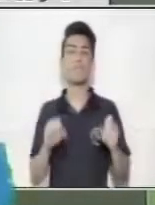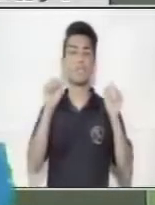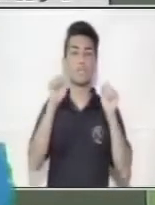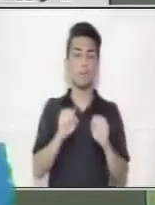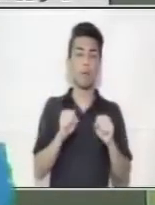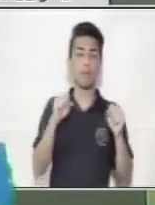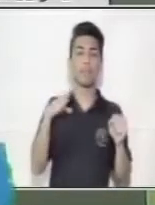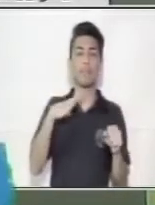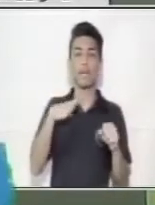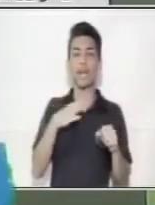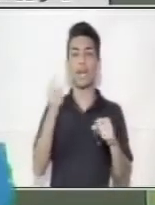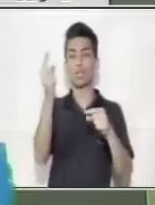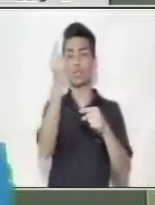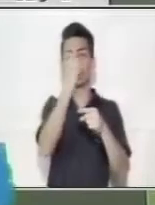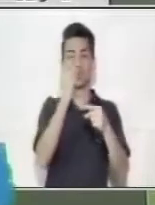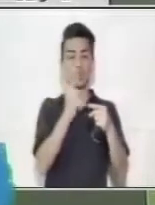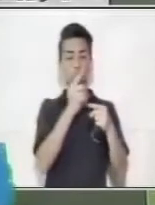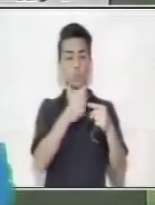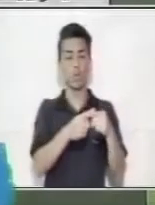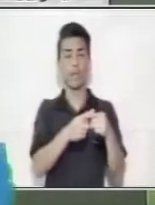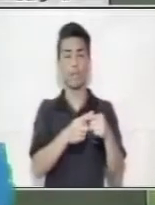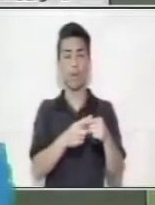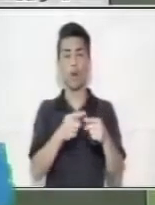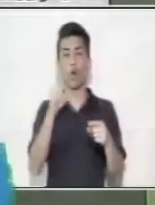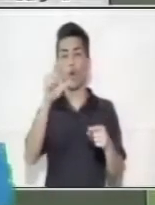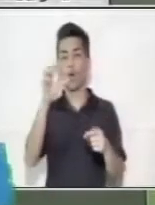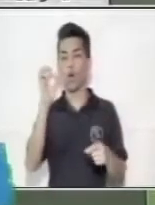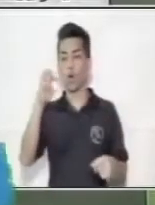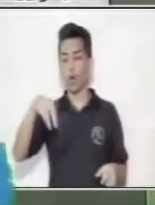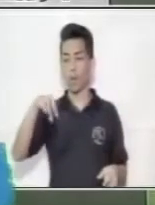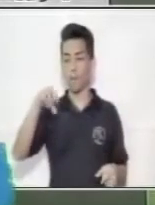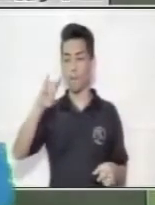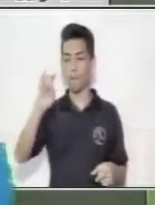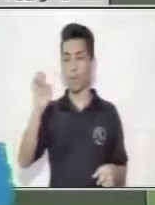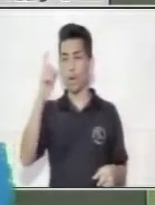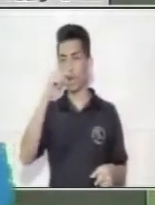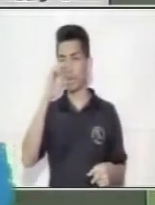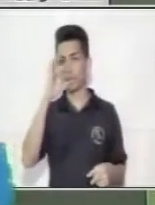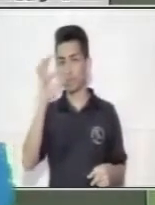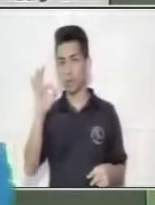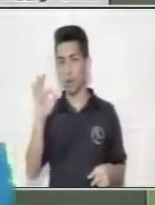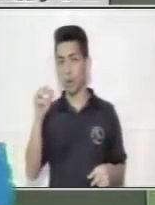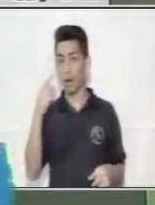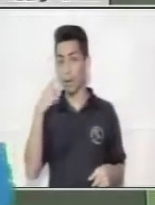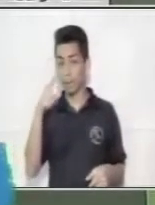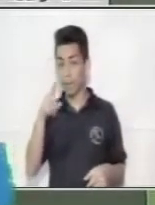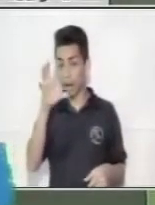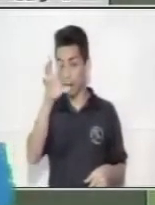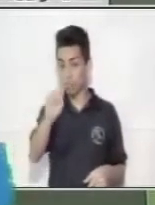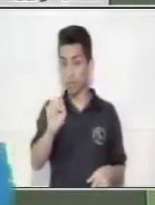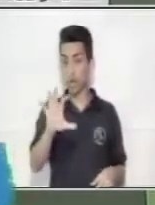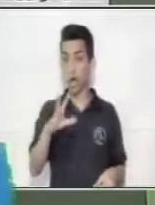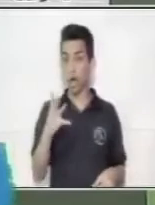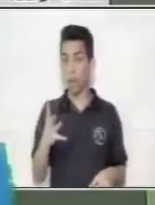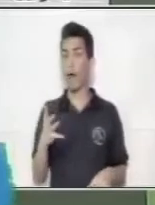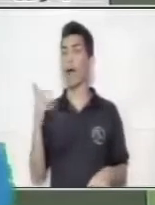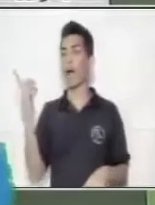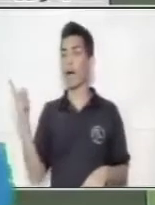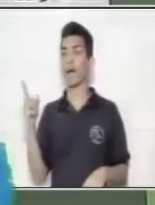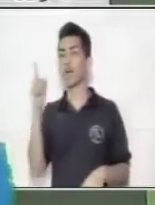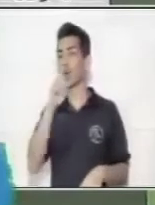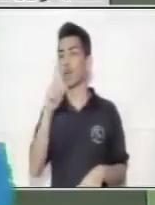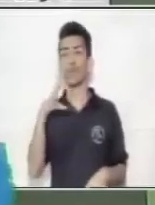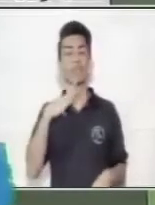sujeto compuesto. Entonces, la clave aquí para que nosotros identifiquemos cuál es una oración simple es que no